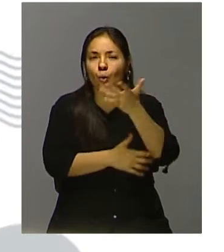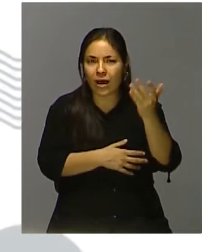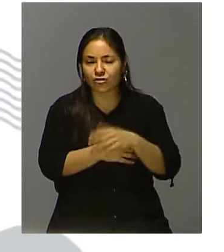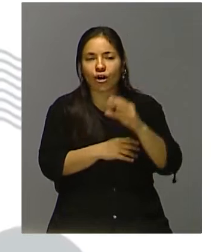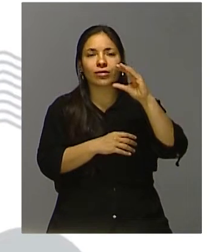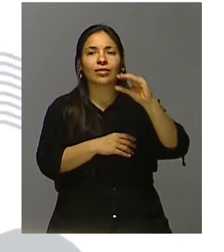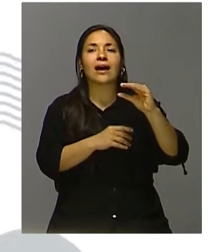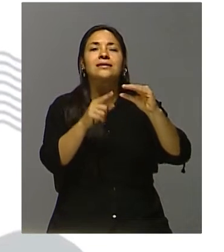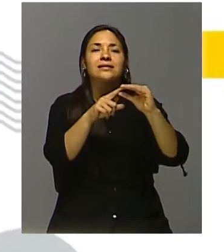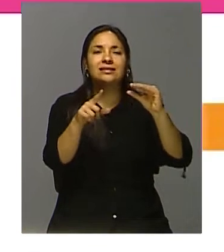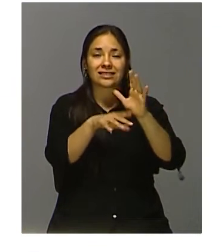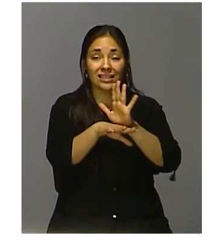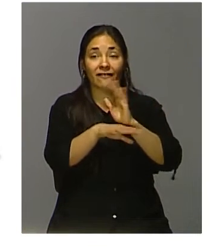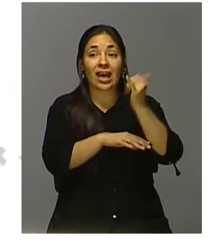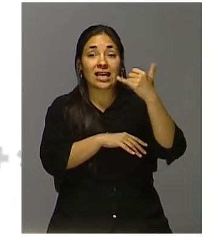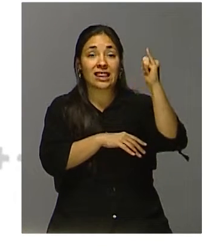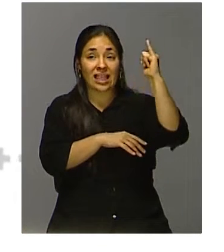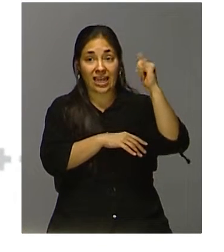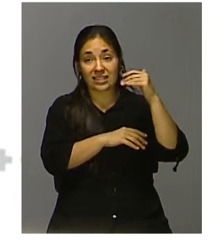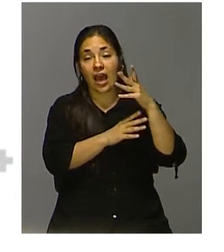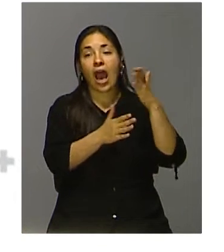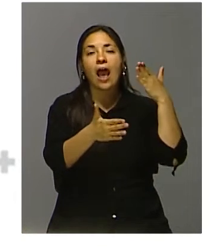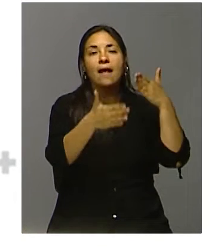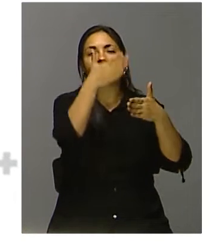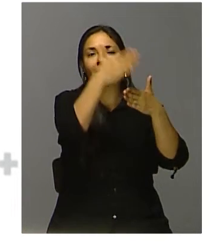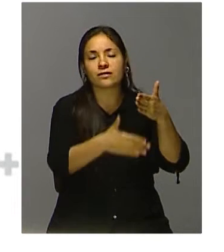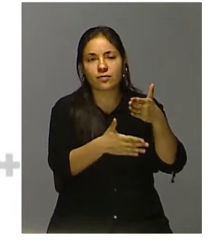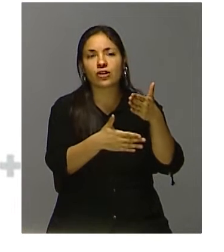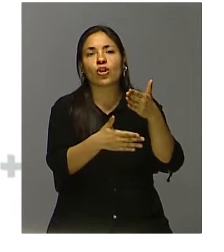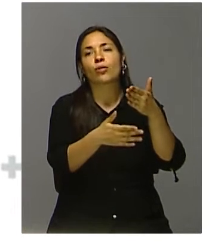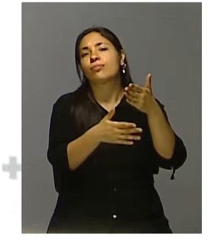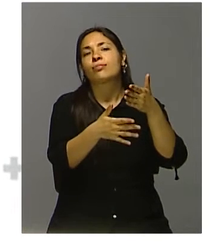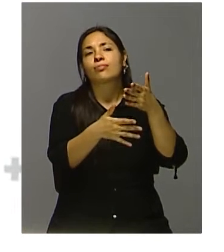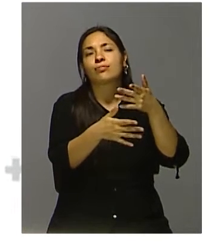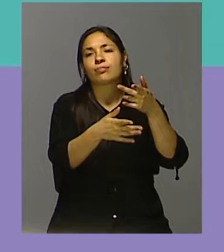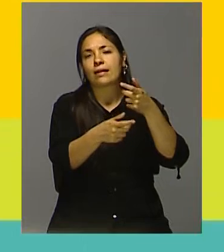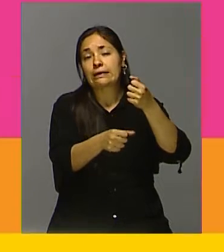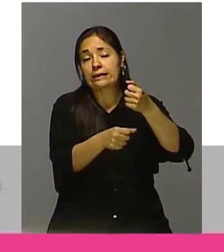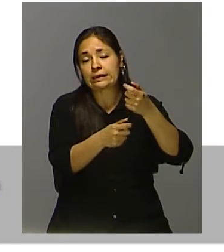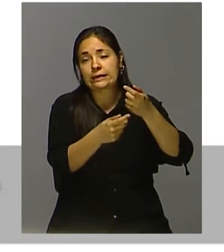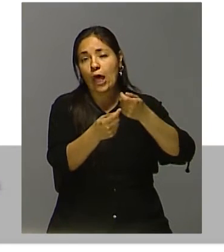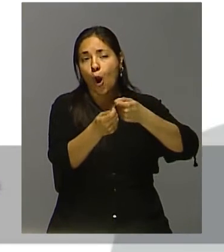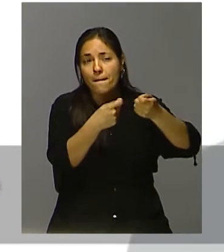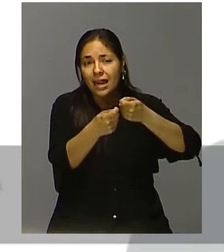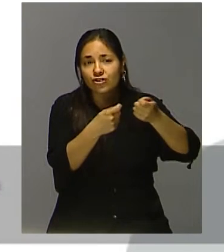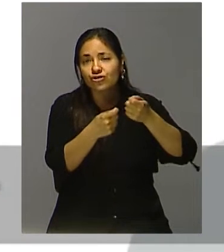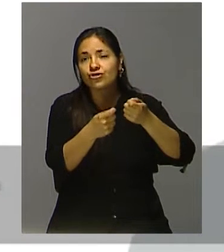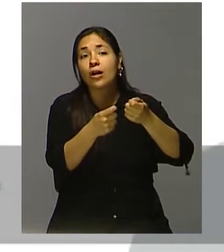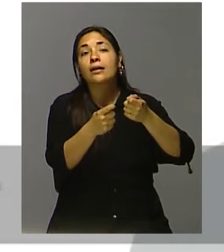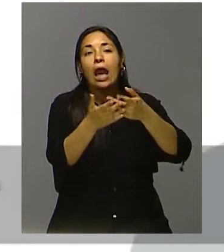significa dejar sus intereses al vencimiento de la operación y renovar todo junto. Bueno, eso Ujú. implica un